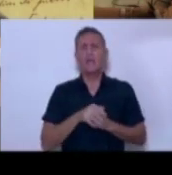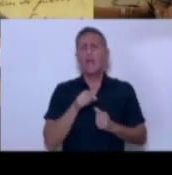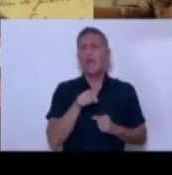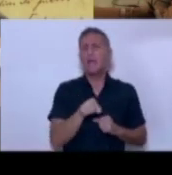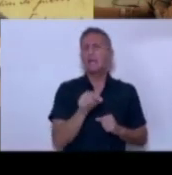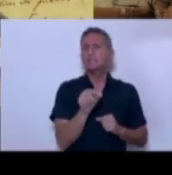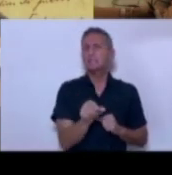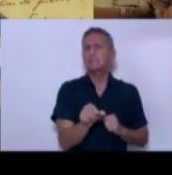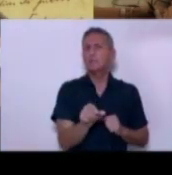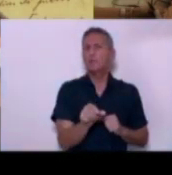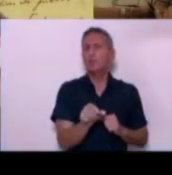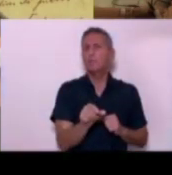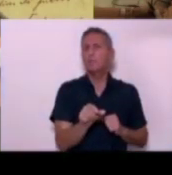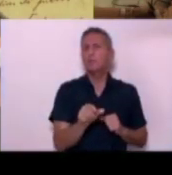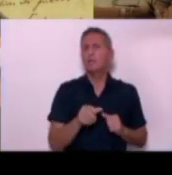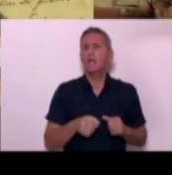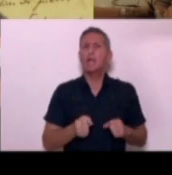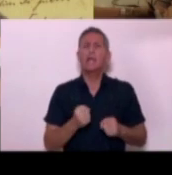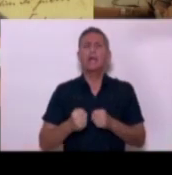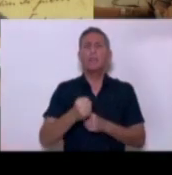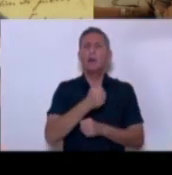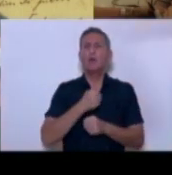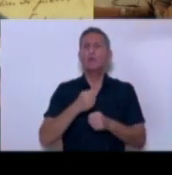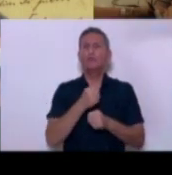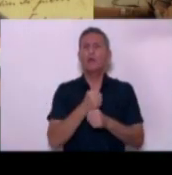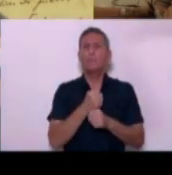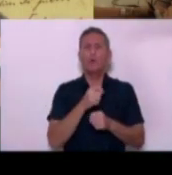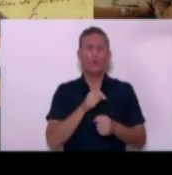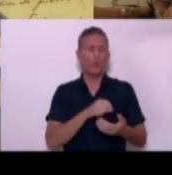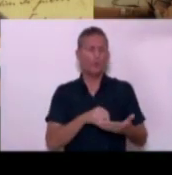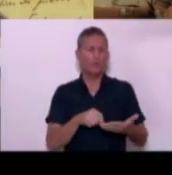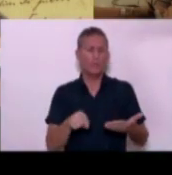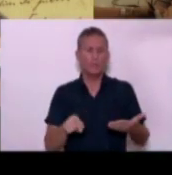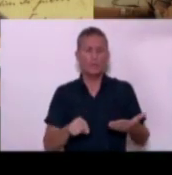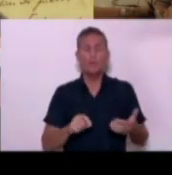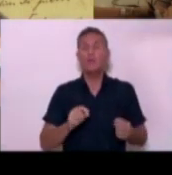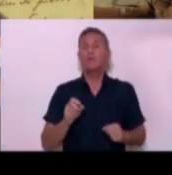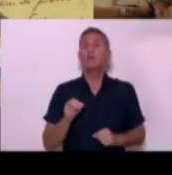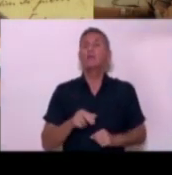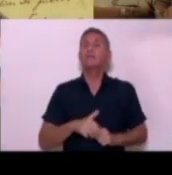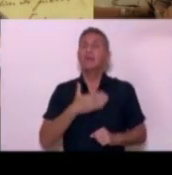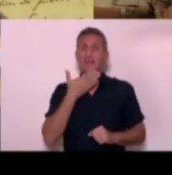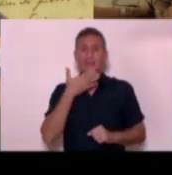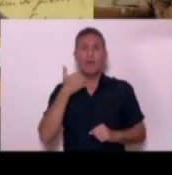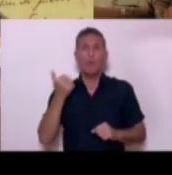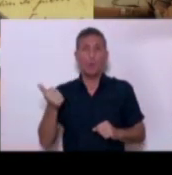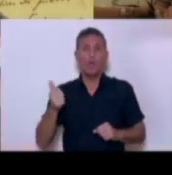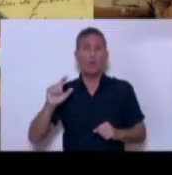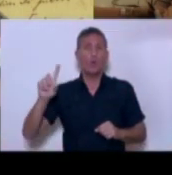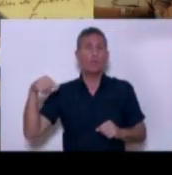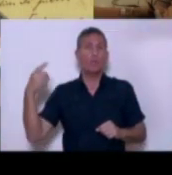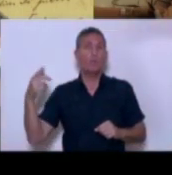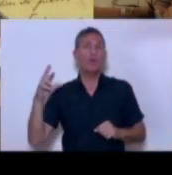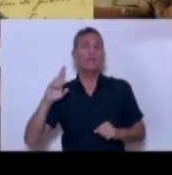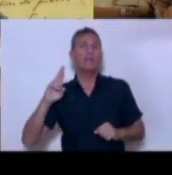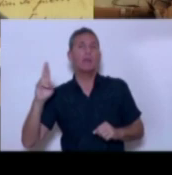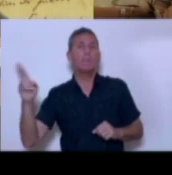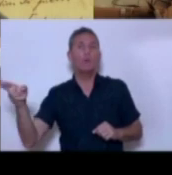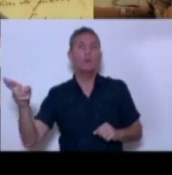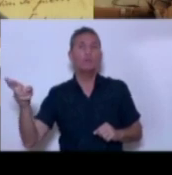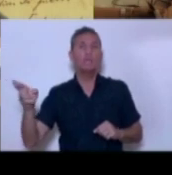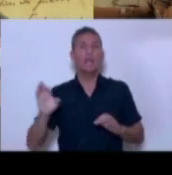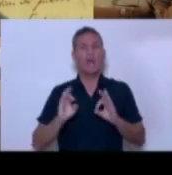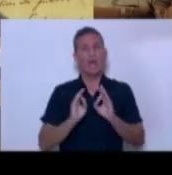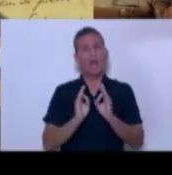cuenta? ¿Qué tipo de palabras es la que más empleamos cuando describimos? Sería bueno que después